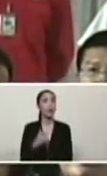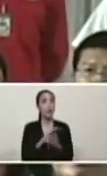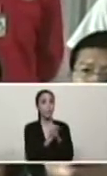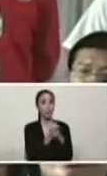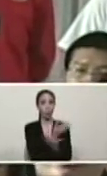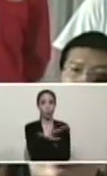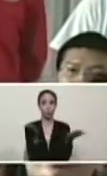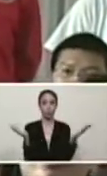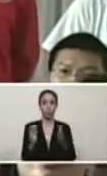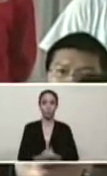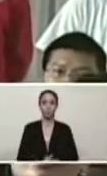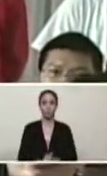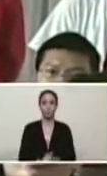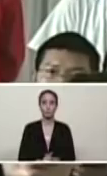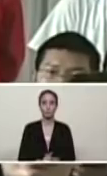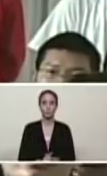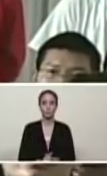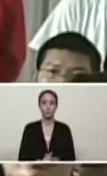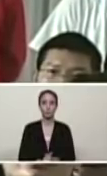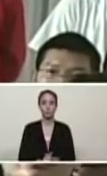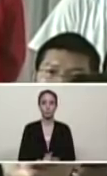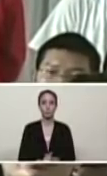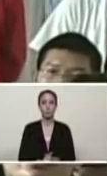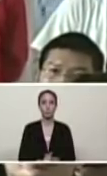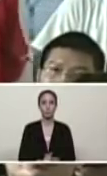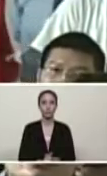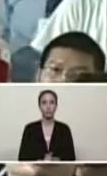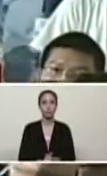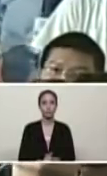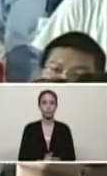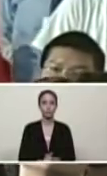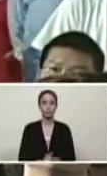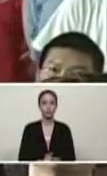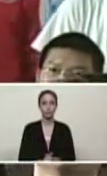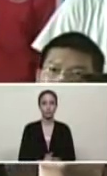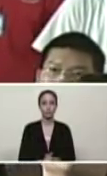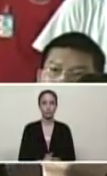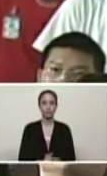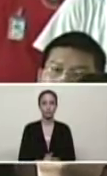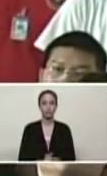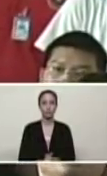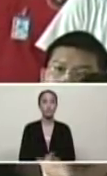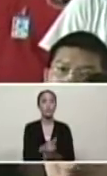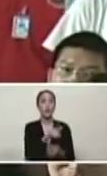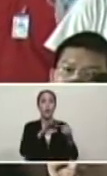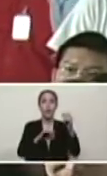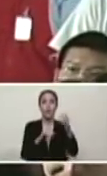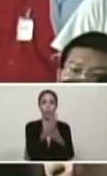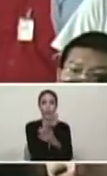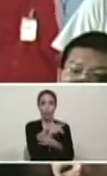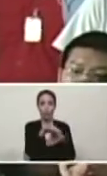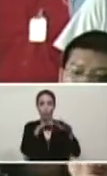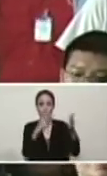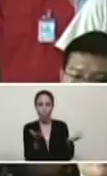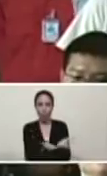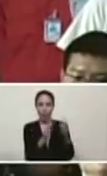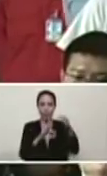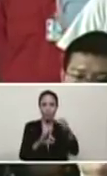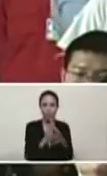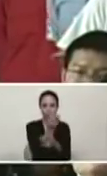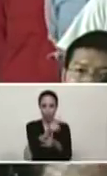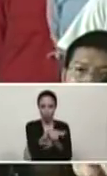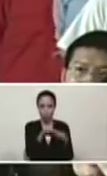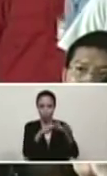amigos, queridos camaradas. The World Federation of Democratic Youth. La Federación Mundial de la